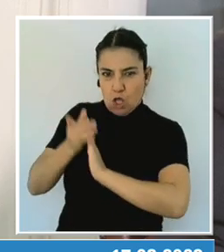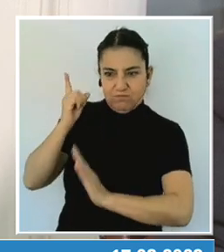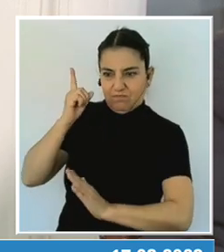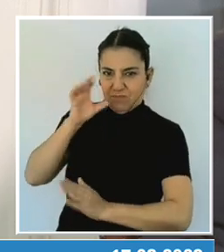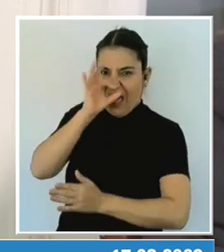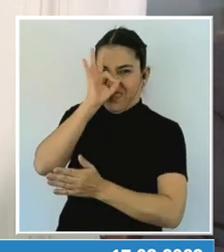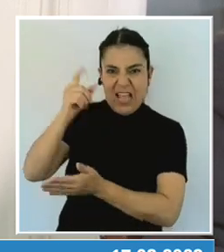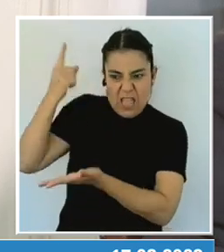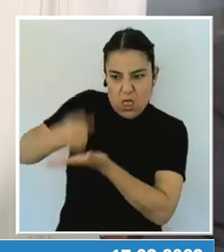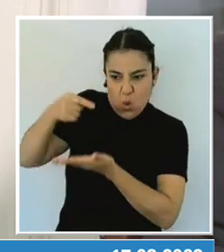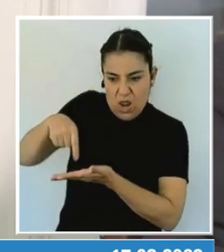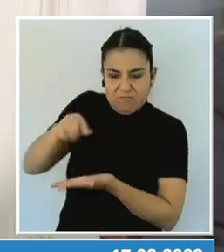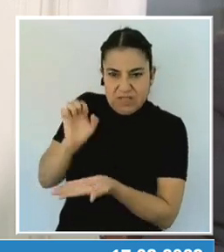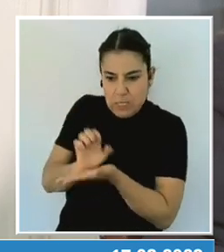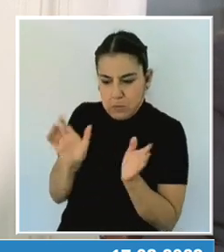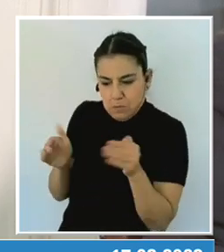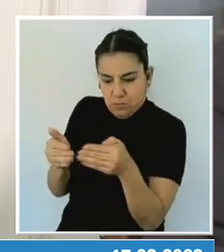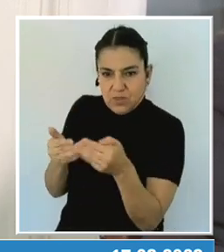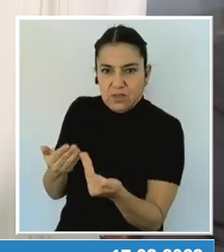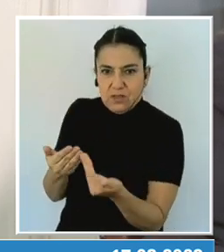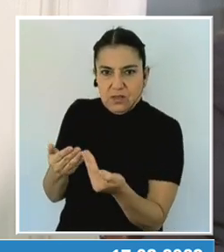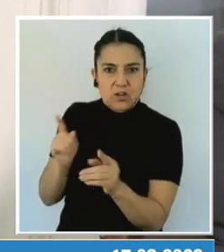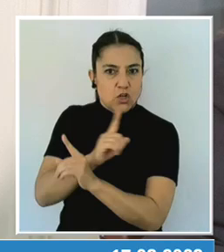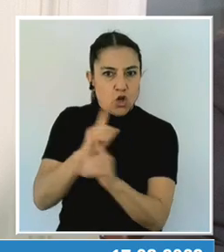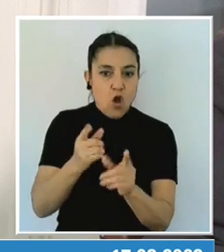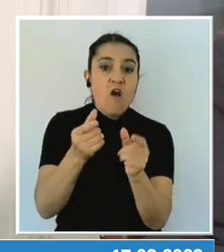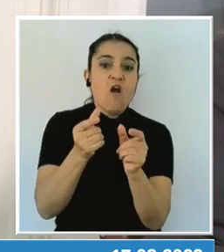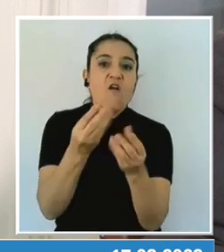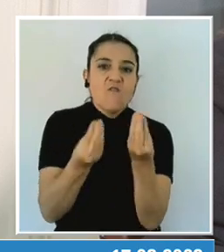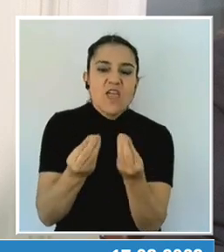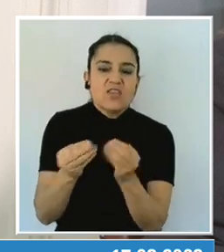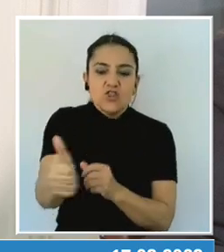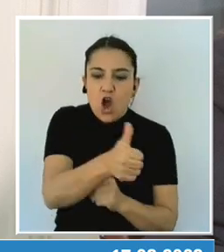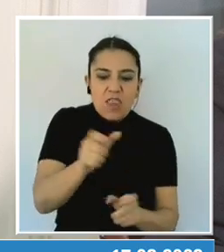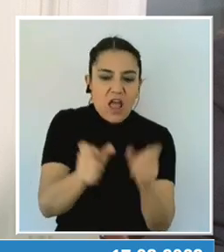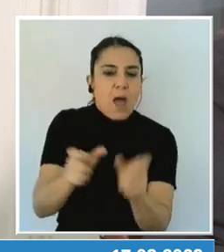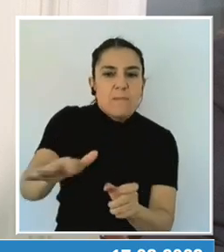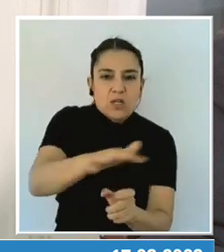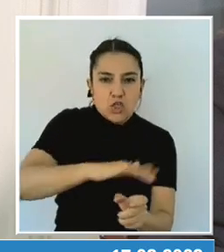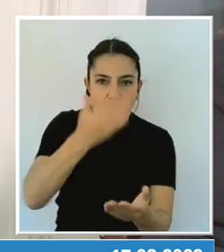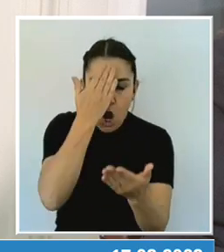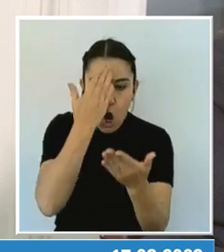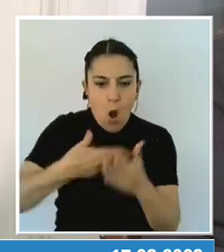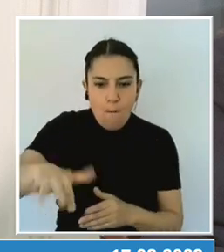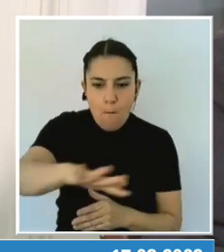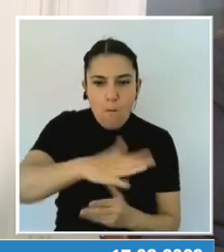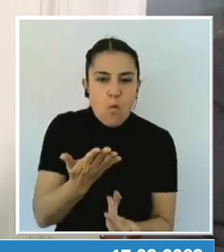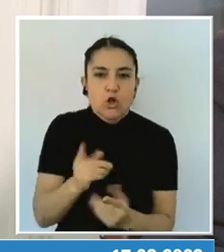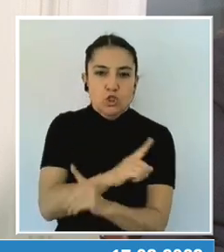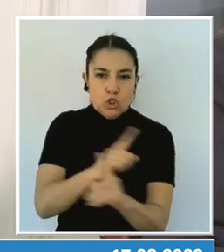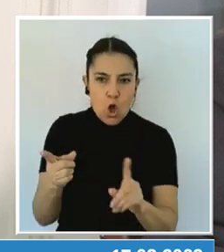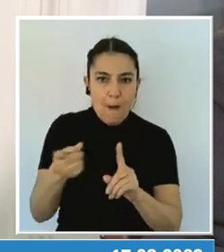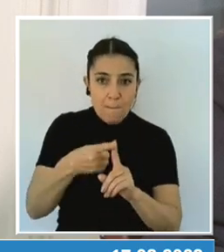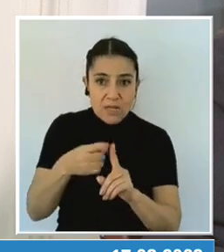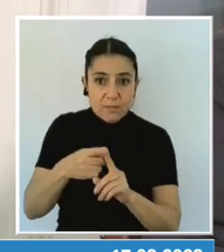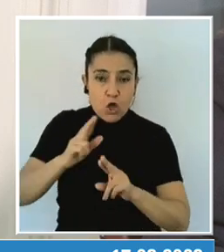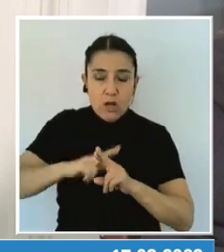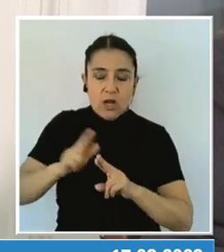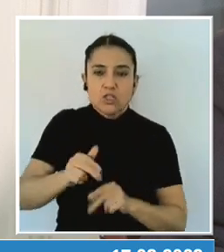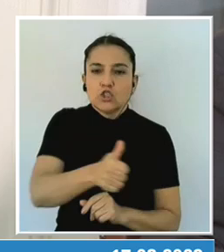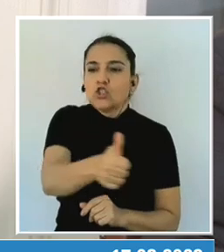¿no? Pero no es bien común. No es participación en la realización de lo que a todos nos